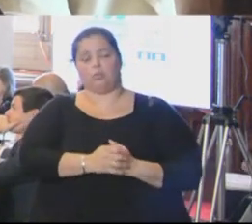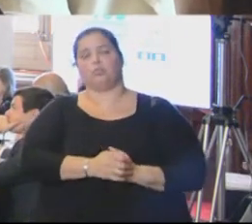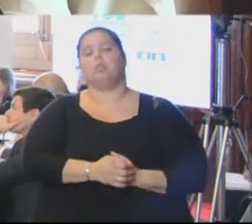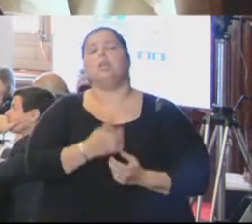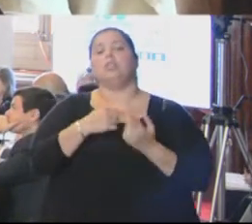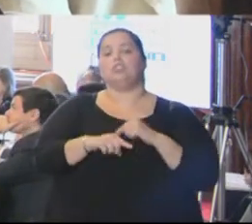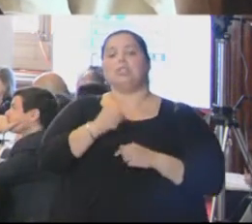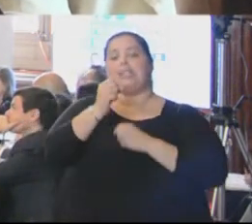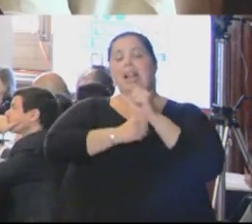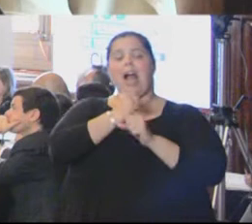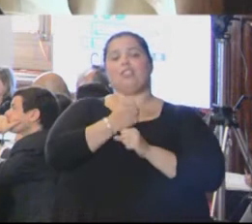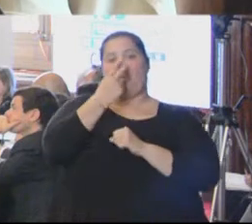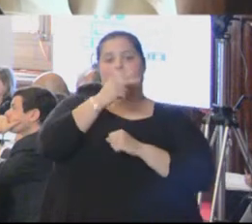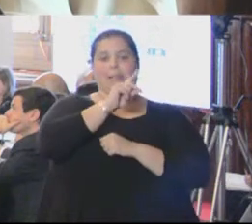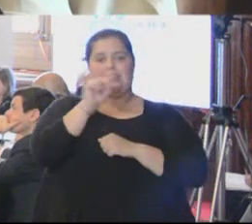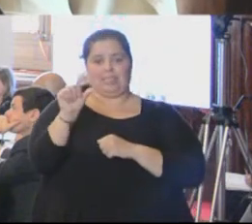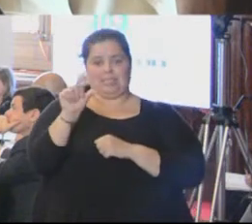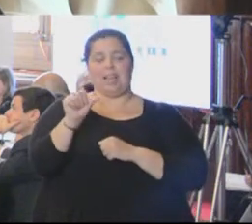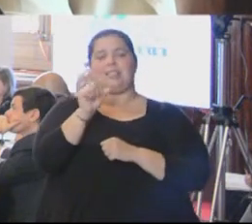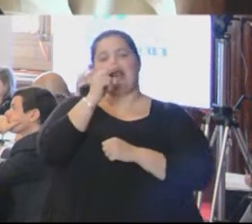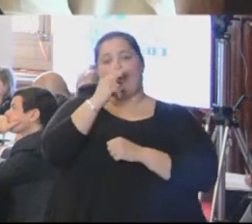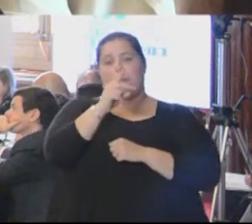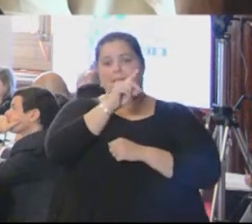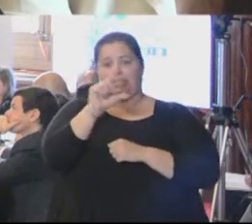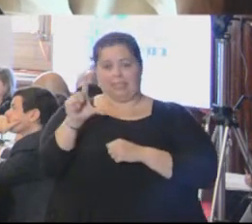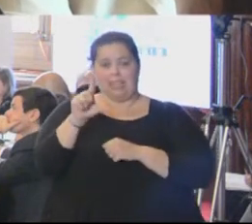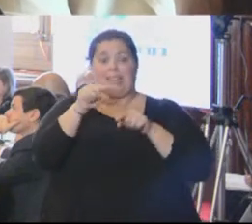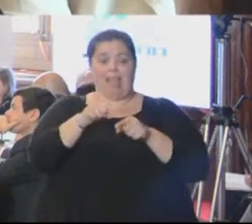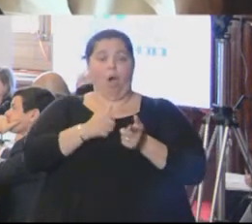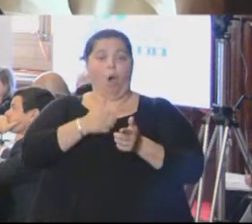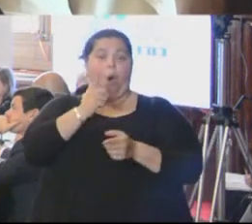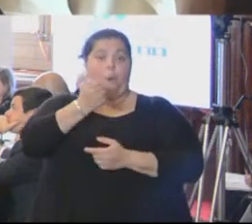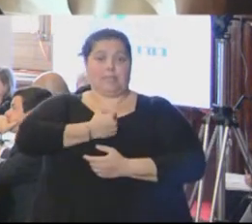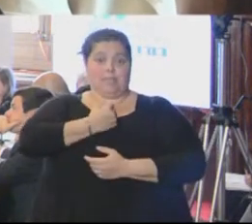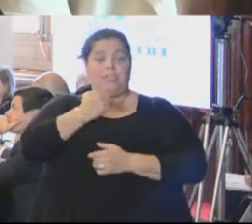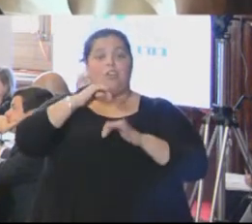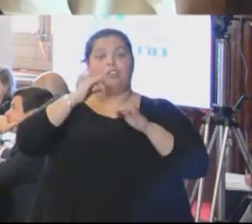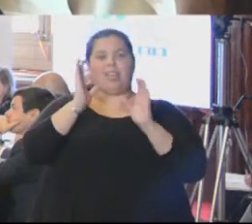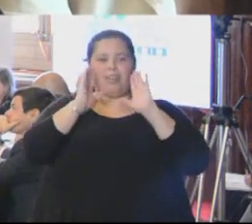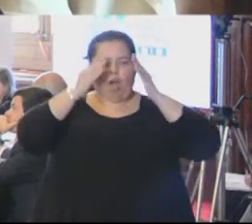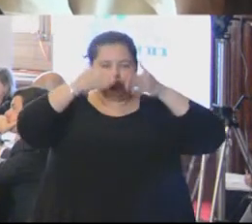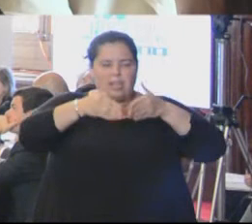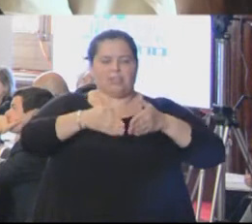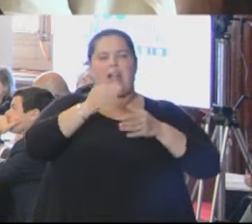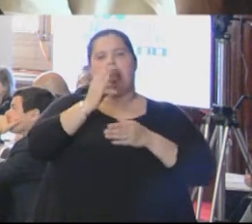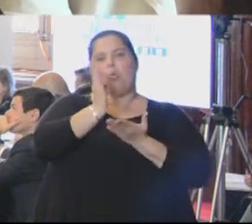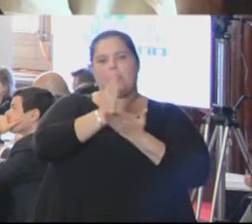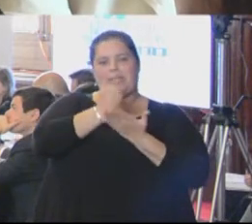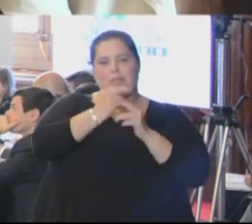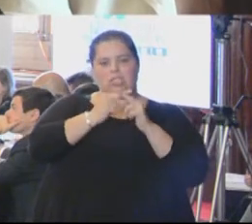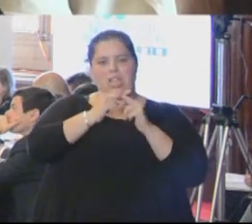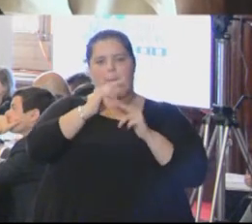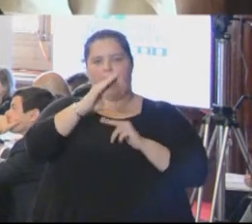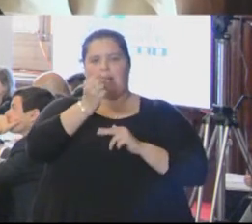En el año 2016 y 2017, estos homicidios se concentran en el departamento del Cauca, con